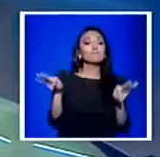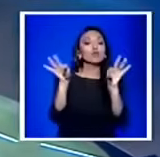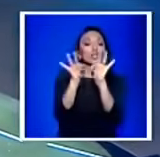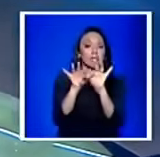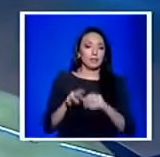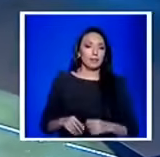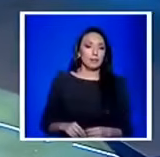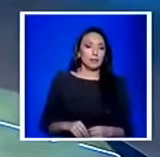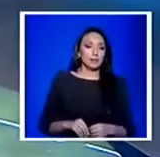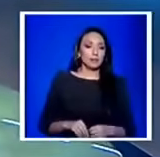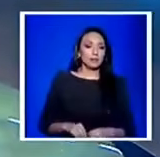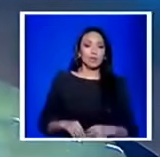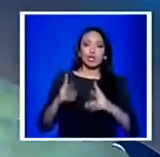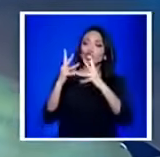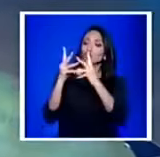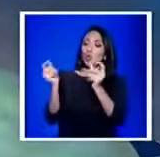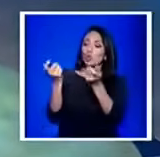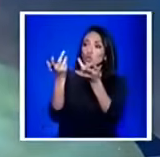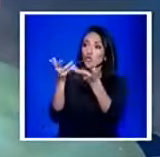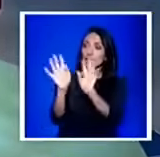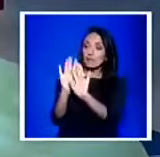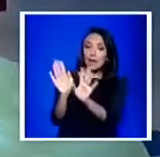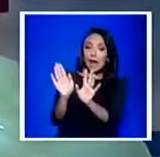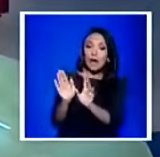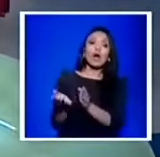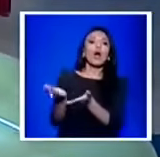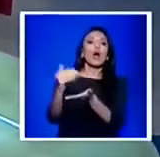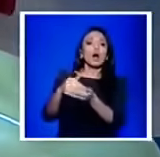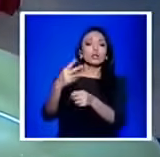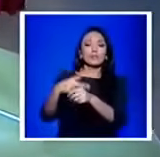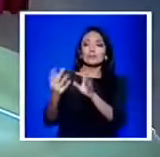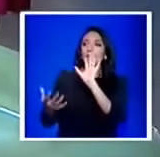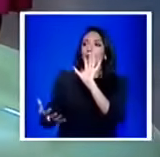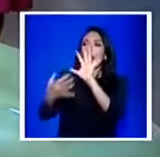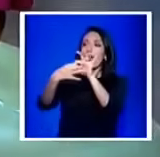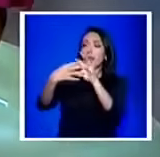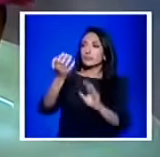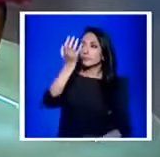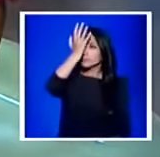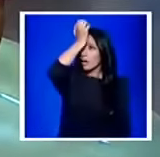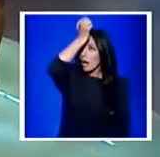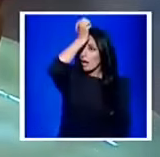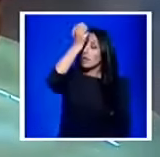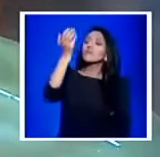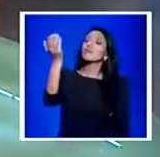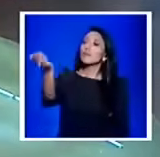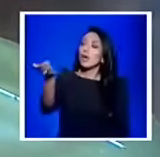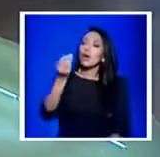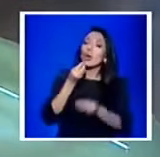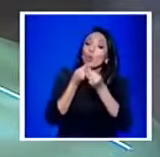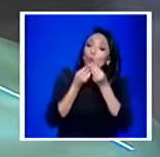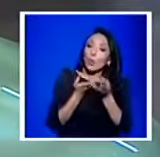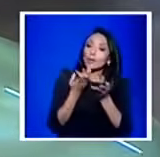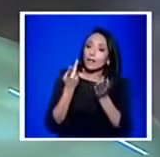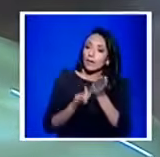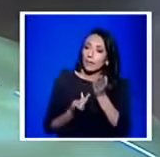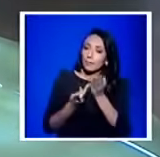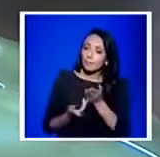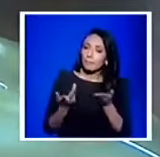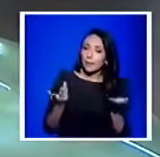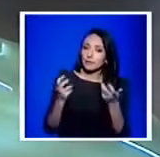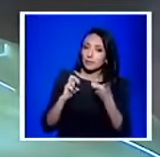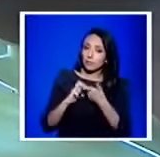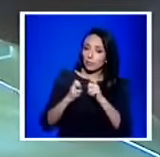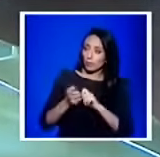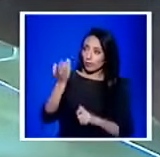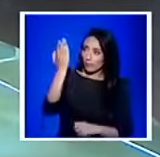Y ya una vez solucionados los problemas técnicos, nos volvemos a enlazar con Alex Pila para que ahora sí, Alex, nos cuentes más detalles de este problema.